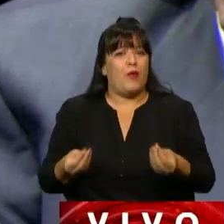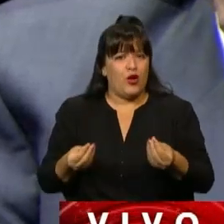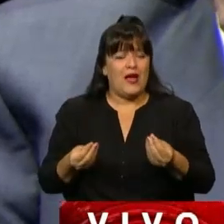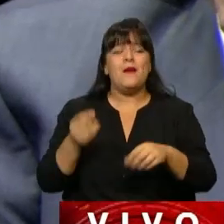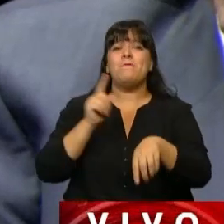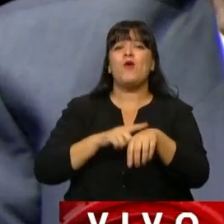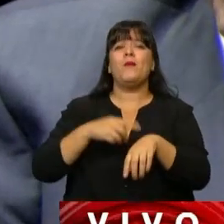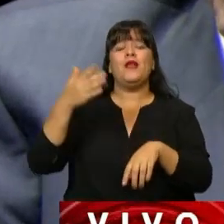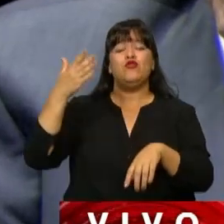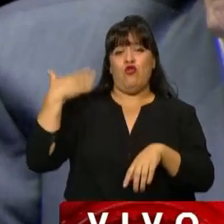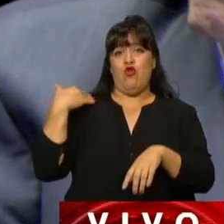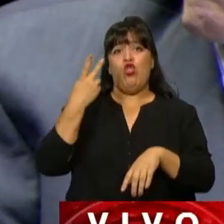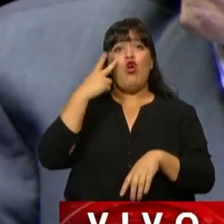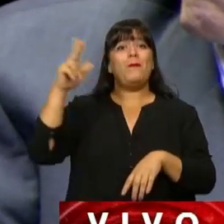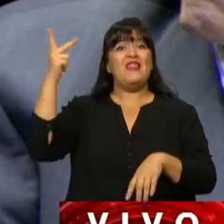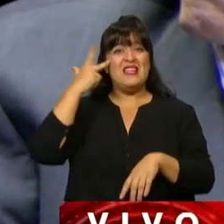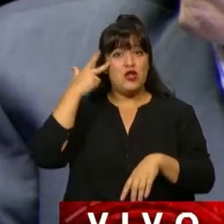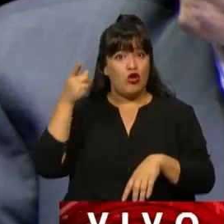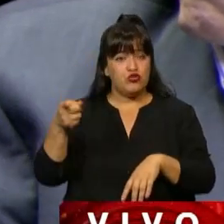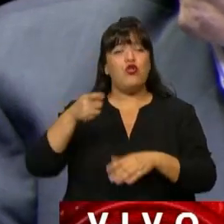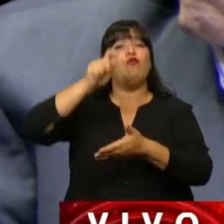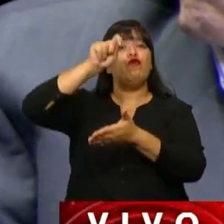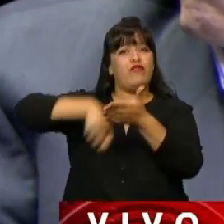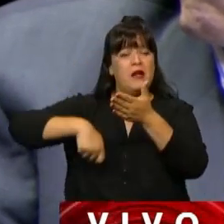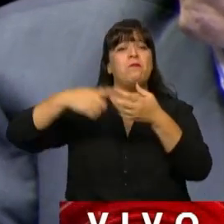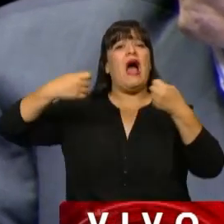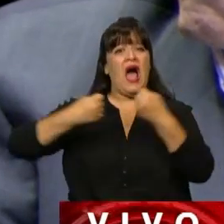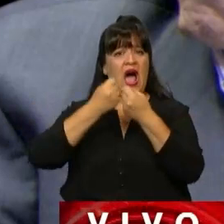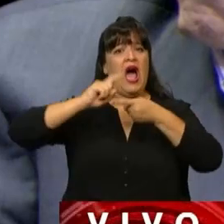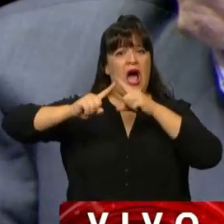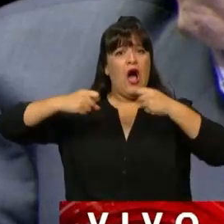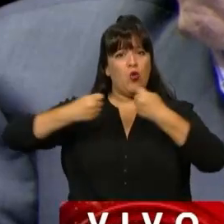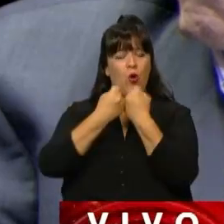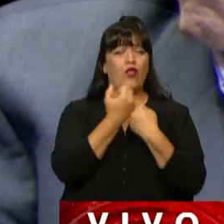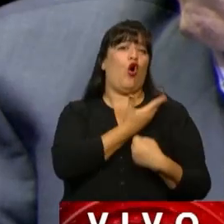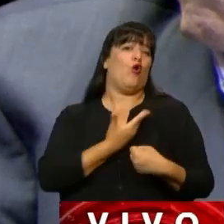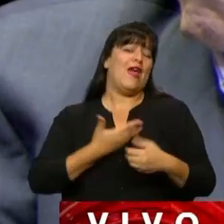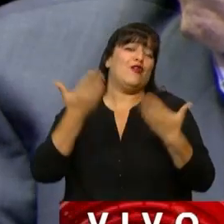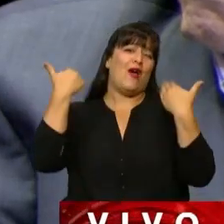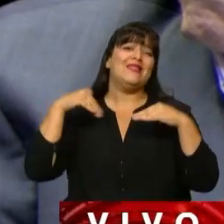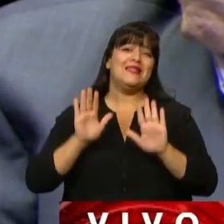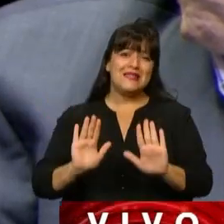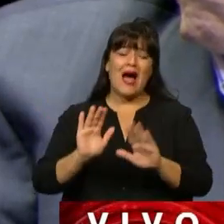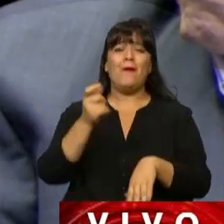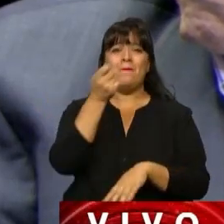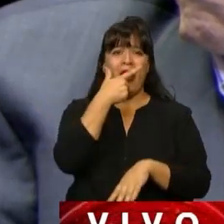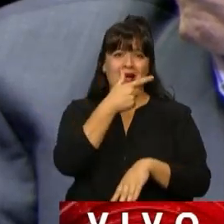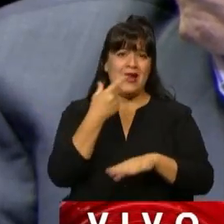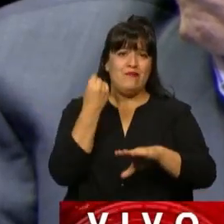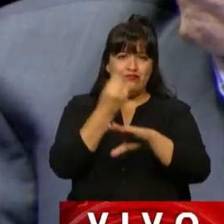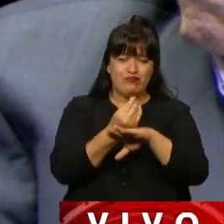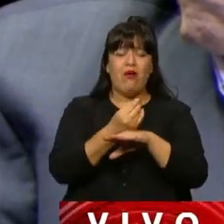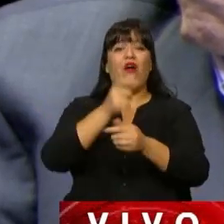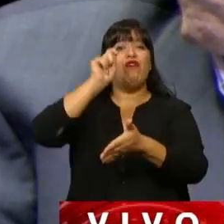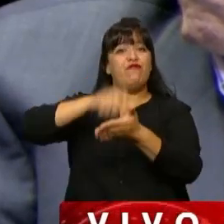año 2018 se firma un acuerdo, el gobierno del entonces presidente Mauricio Macri